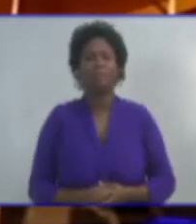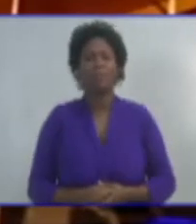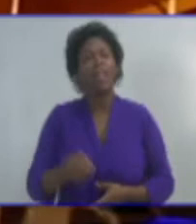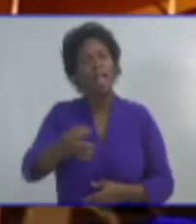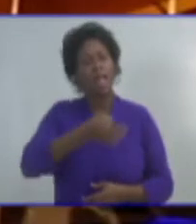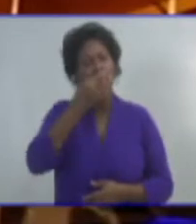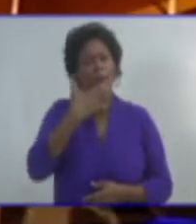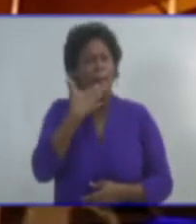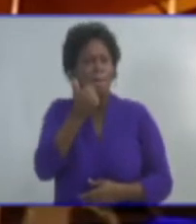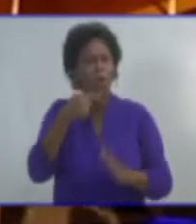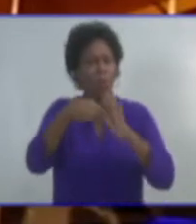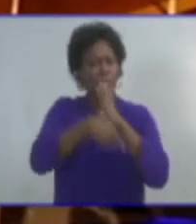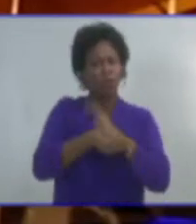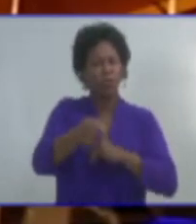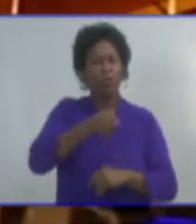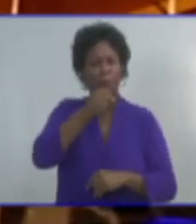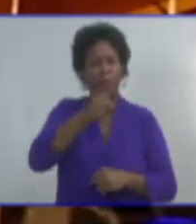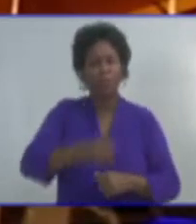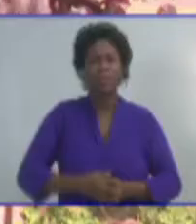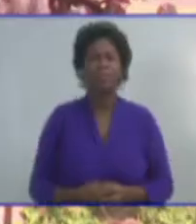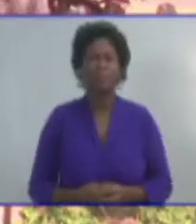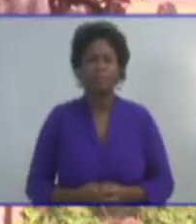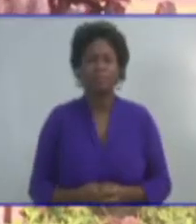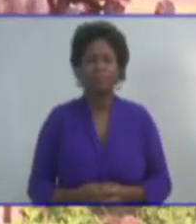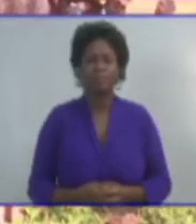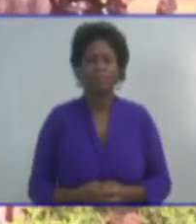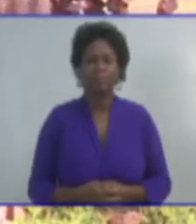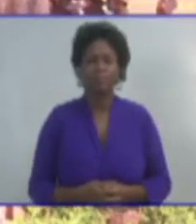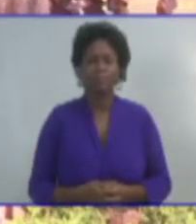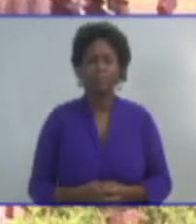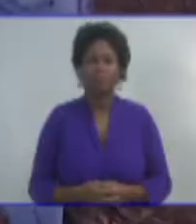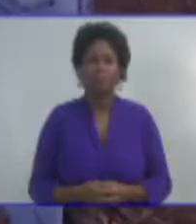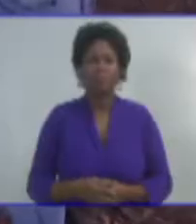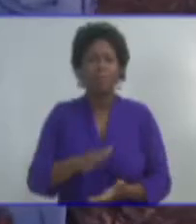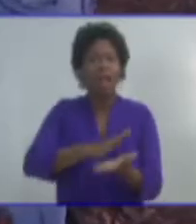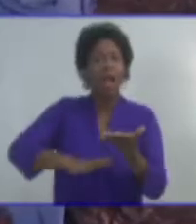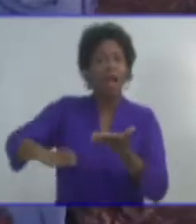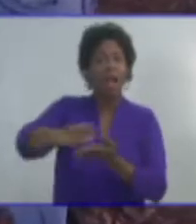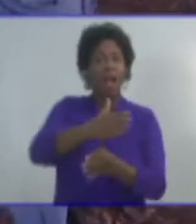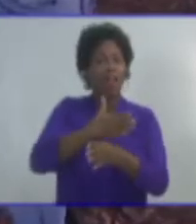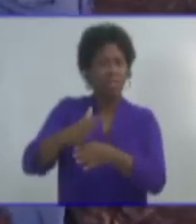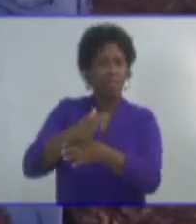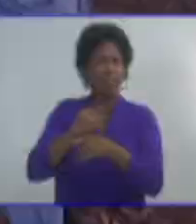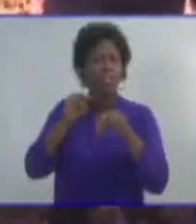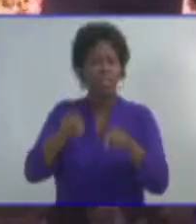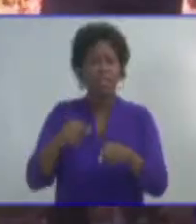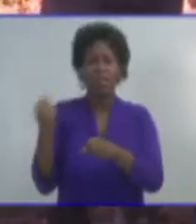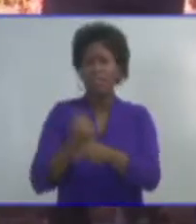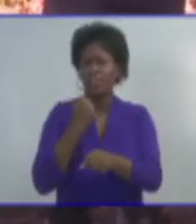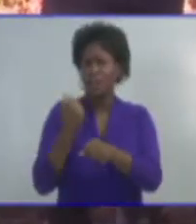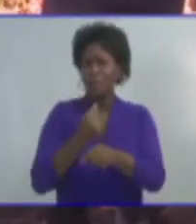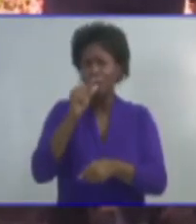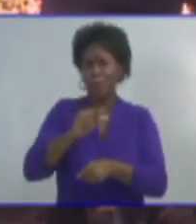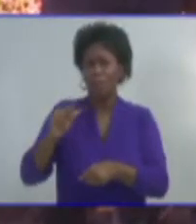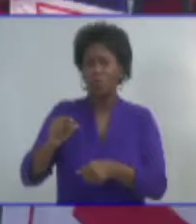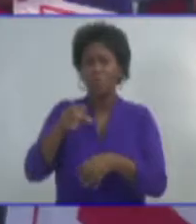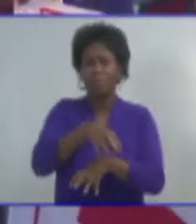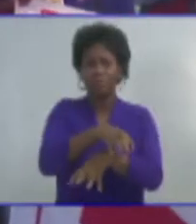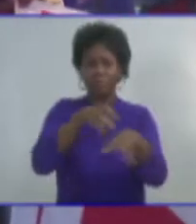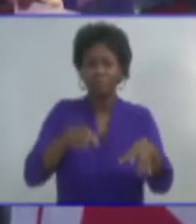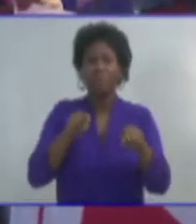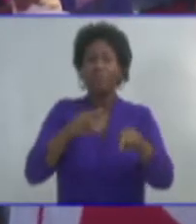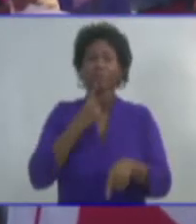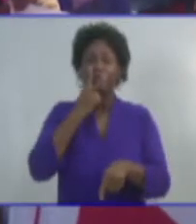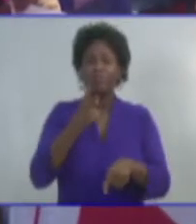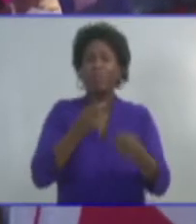detalles el periodista Mejías Osorio. Escenarios diferentes y oportunos para que trabajadores agropecuarios fueran